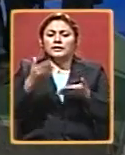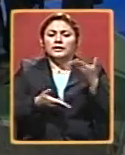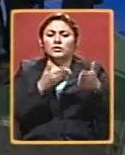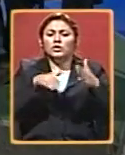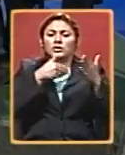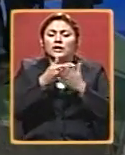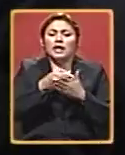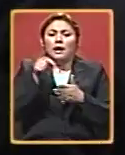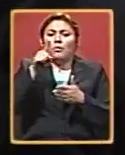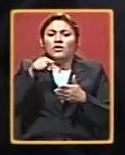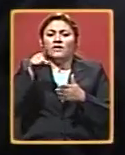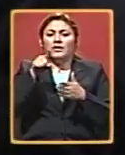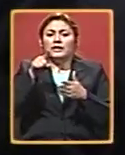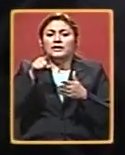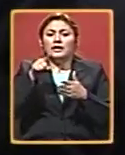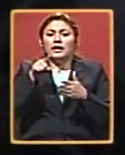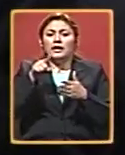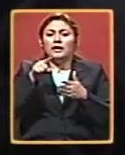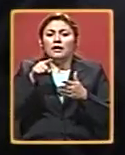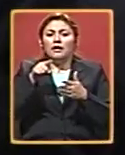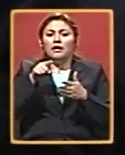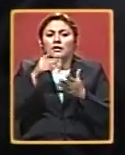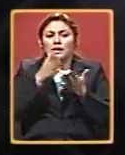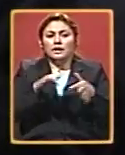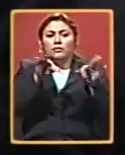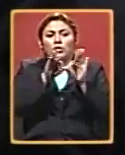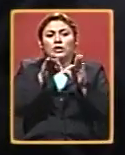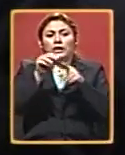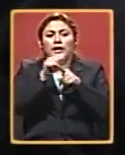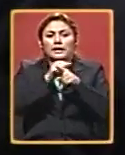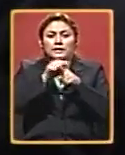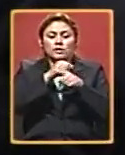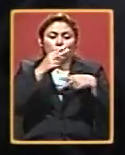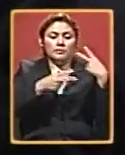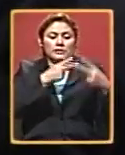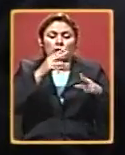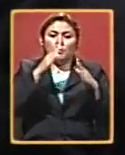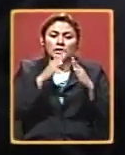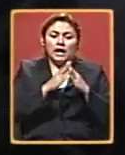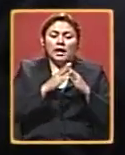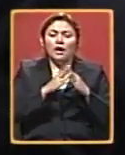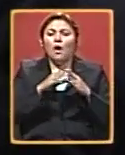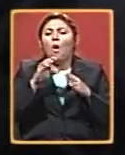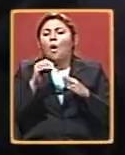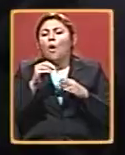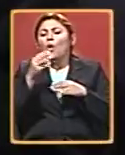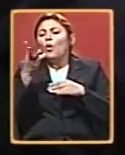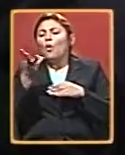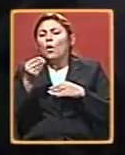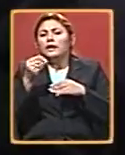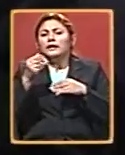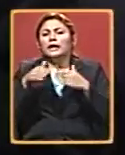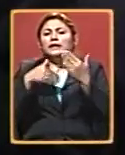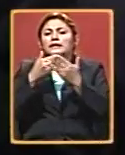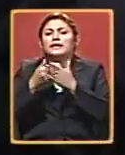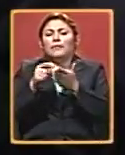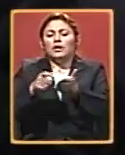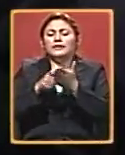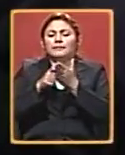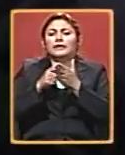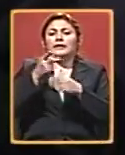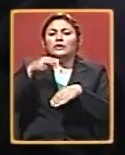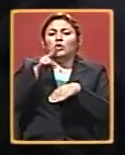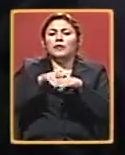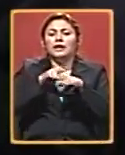llega por referencias de estos importante ejercicio de visita domiciliar, y cuánta llega pues por las demandas normales de la